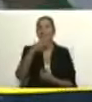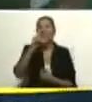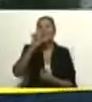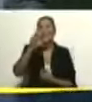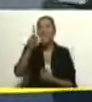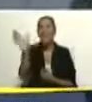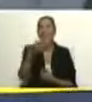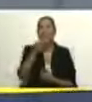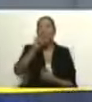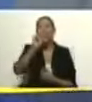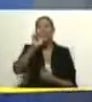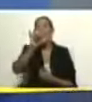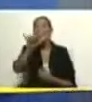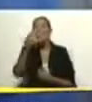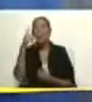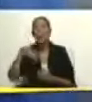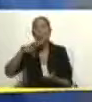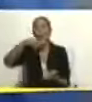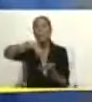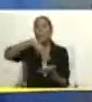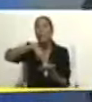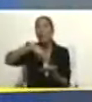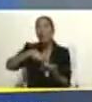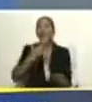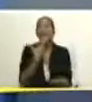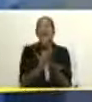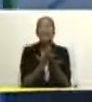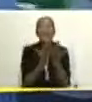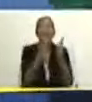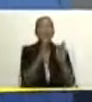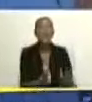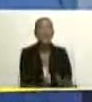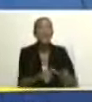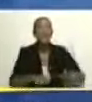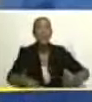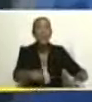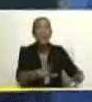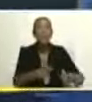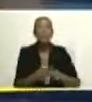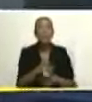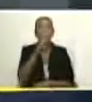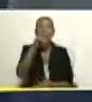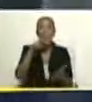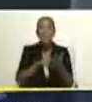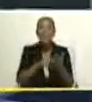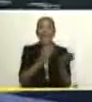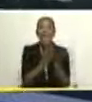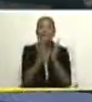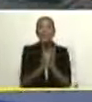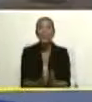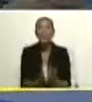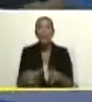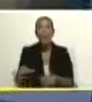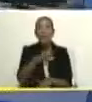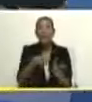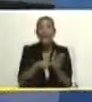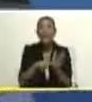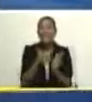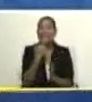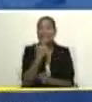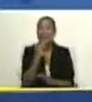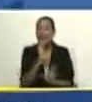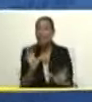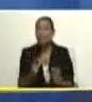Lander, y agradecerle en nombre de todos los estudiantes, casi 2.000 estudiantes en el caso de esta institución,